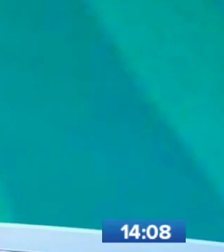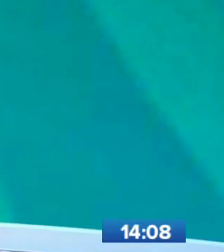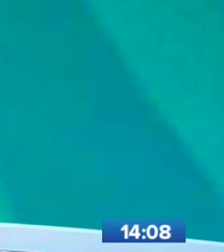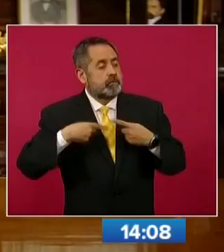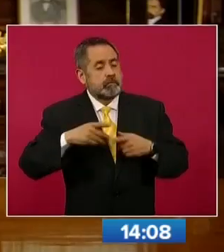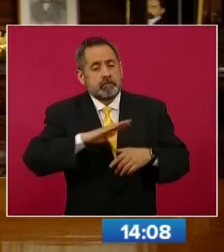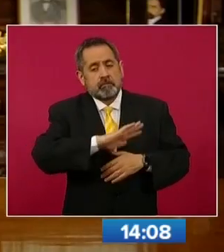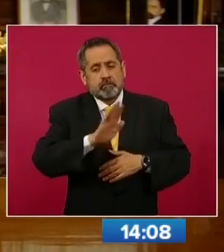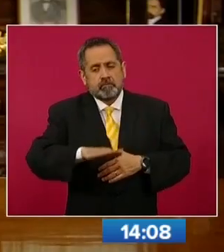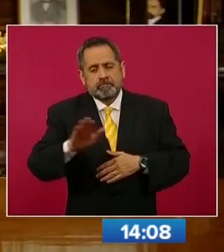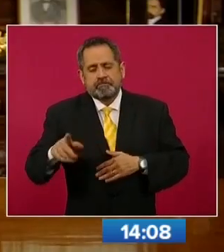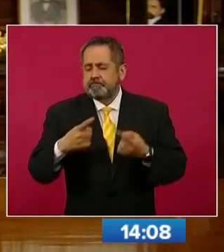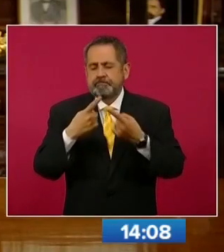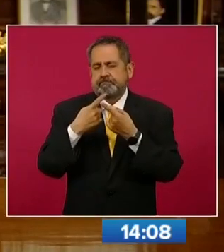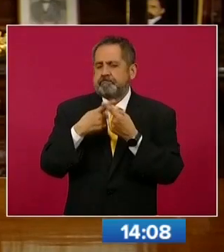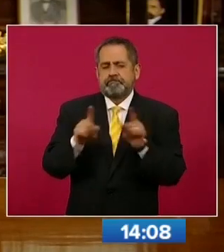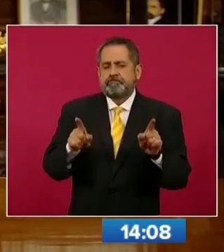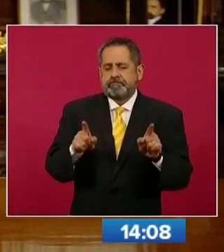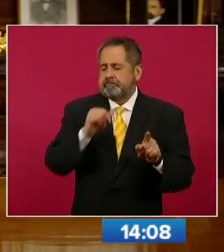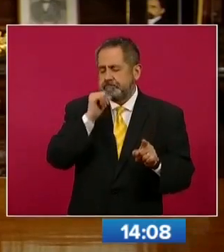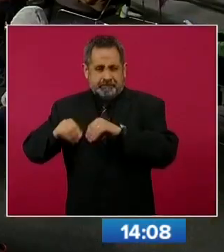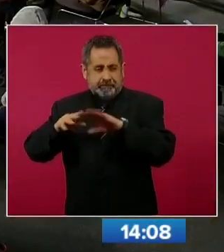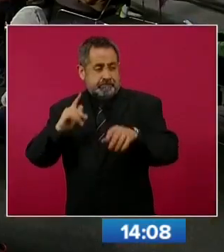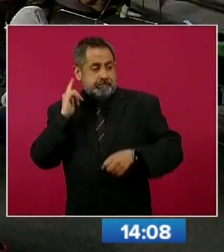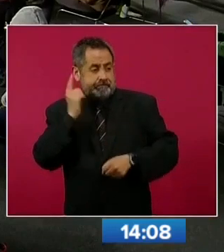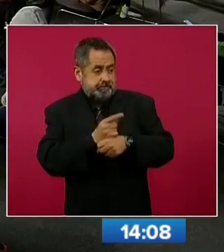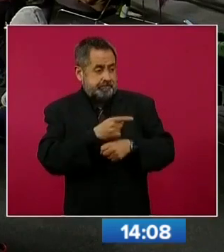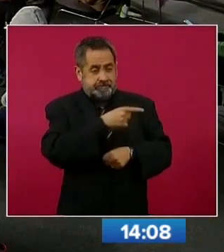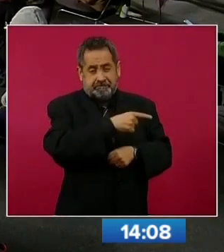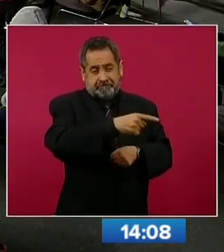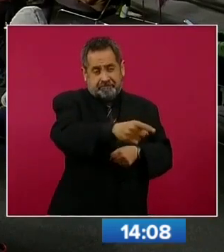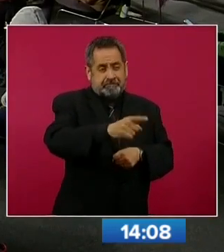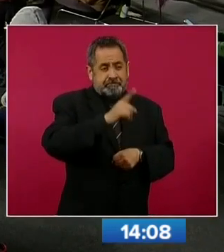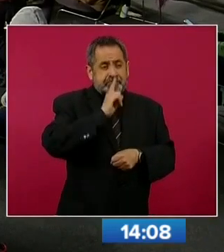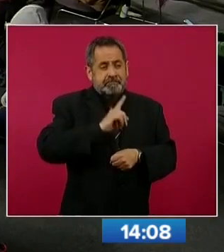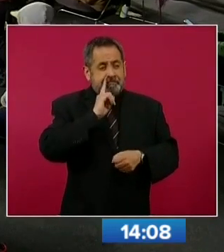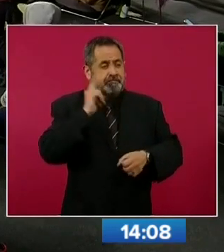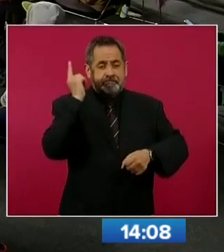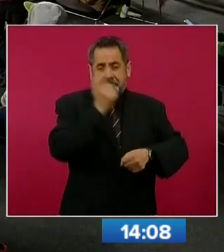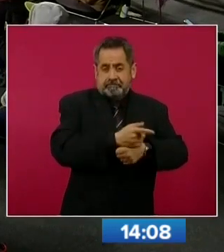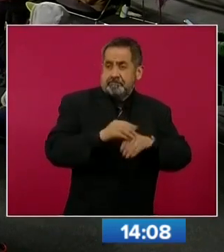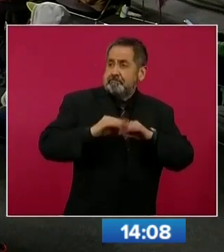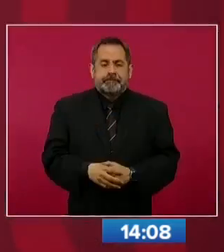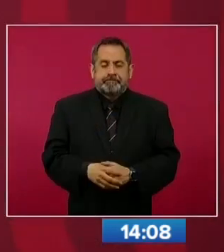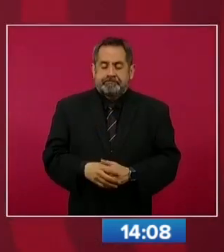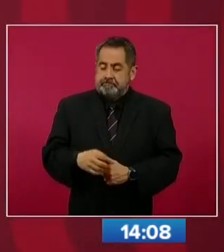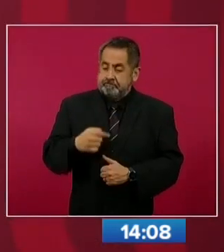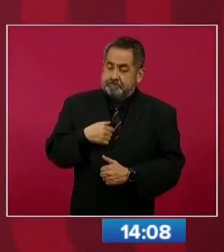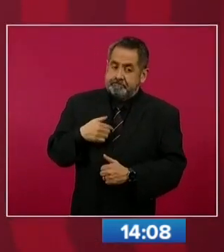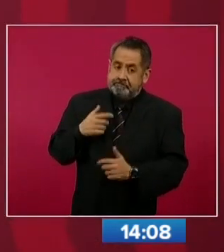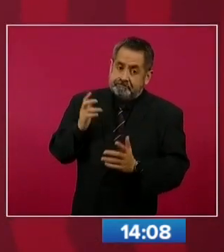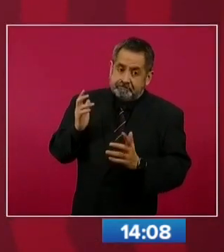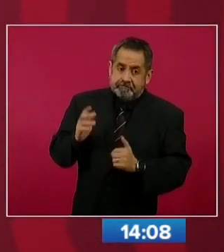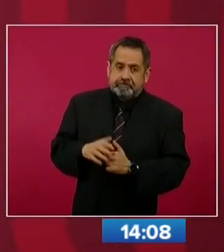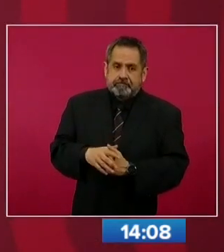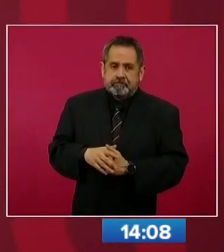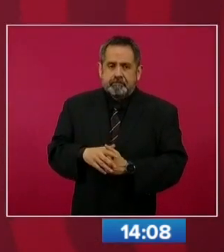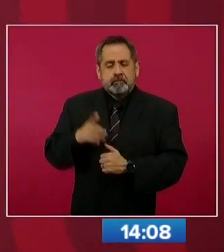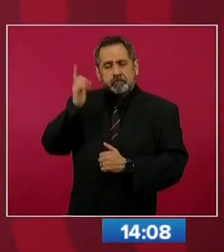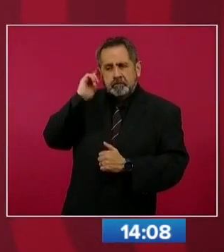Aseguró esto Adán Augusto López en la mañanera. El secretario de Gobernación dijo que el presidente sigue pendiente de